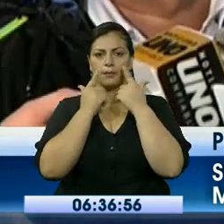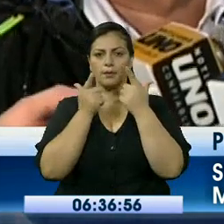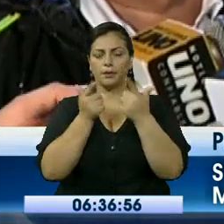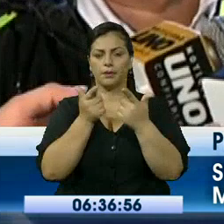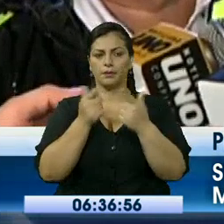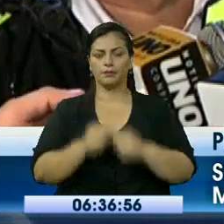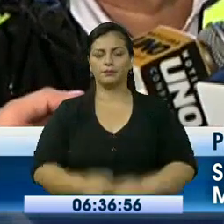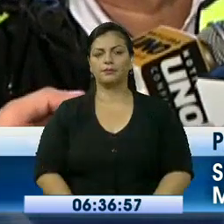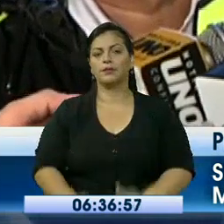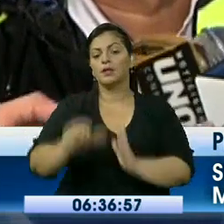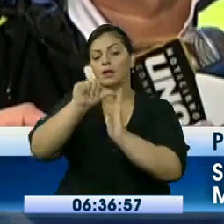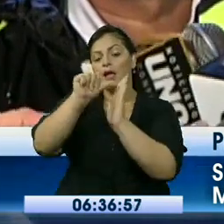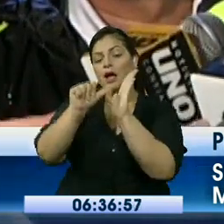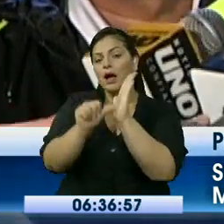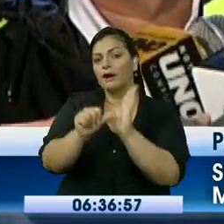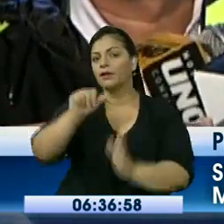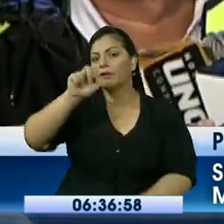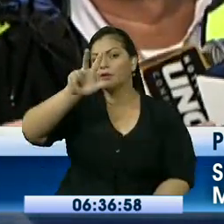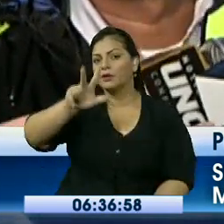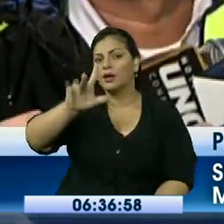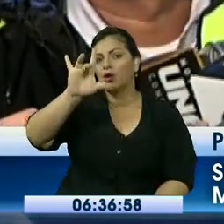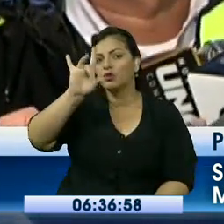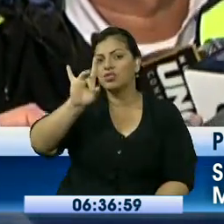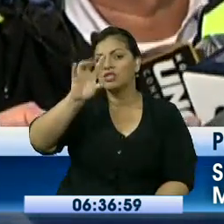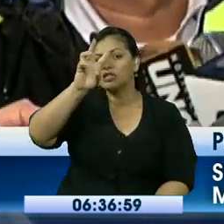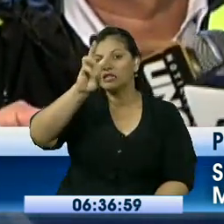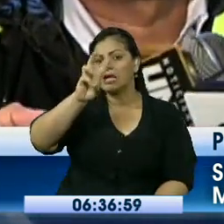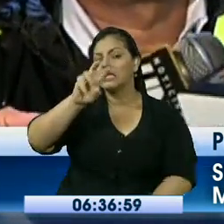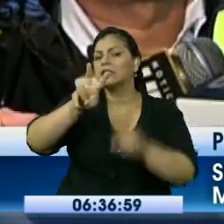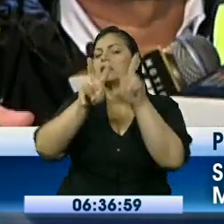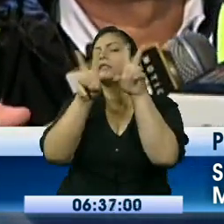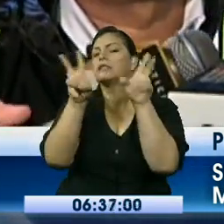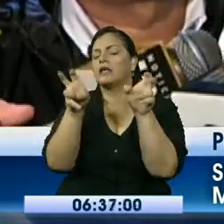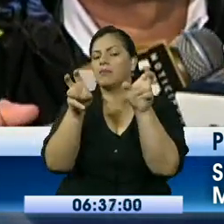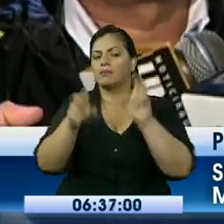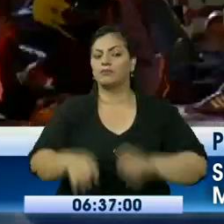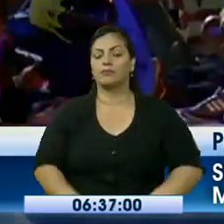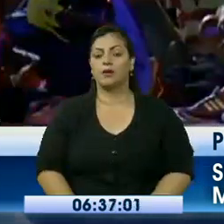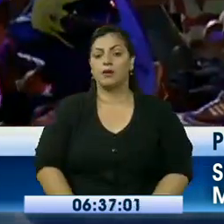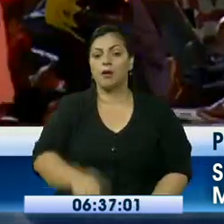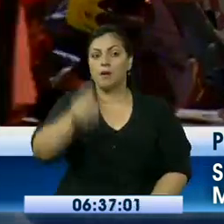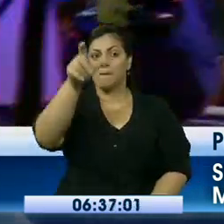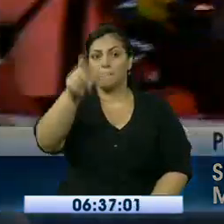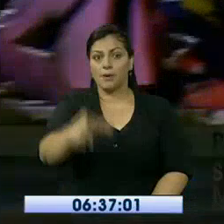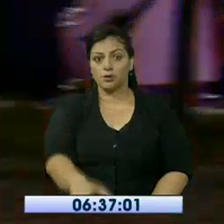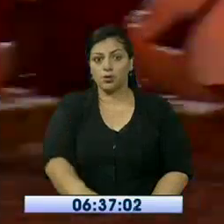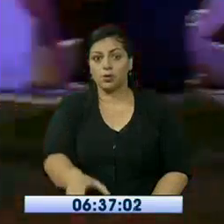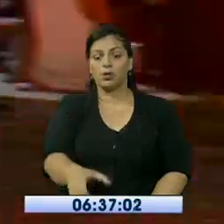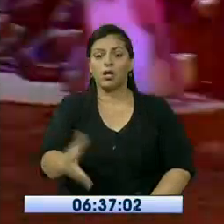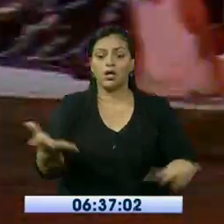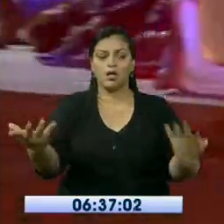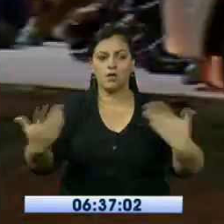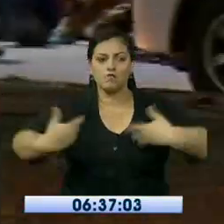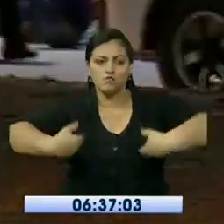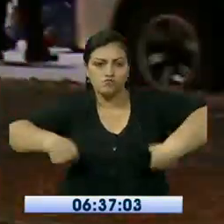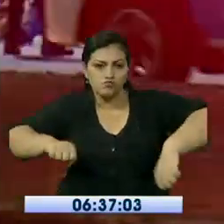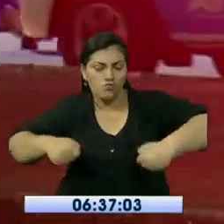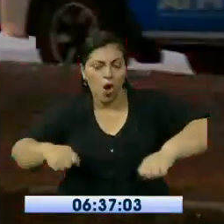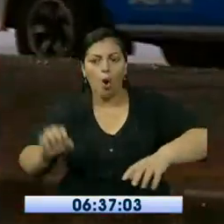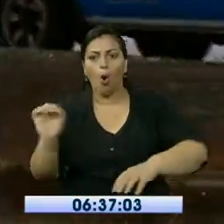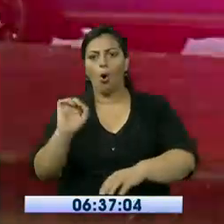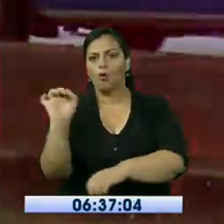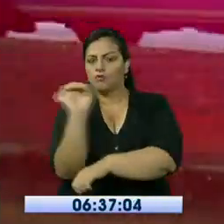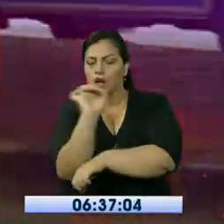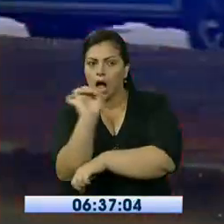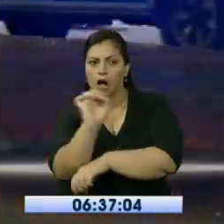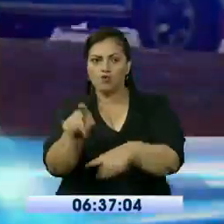El artículo 386 del COIN establece que toda persona que esté participando con vehículos a motores en